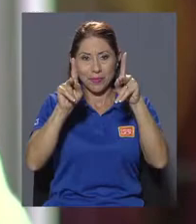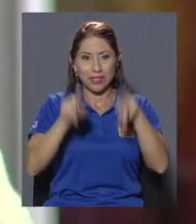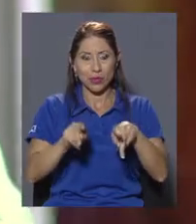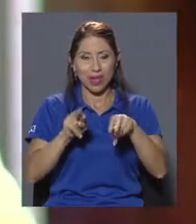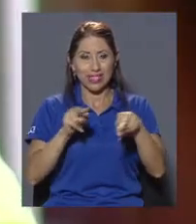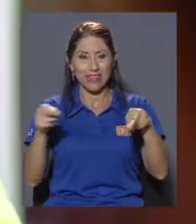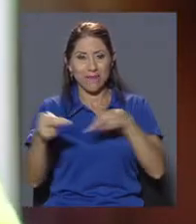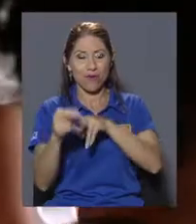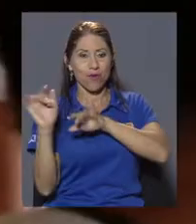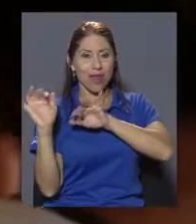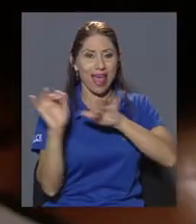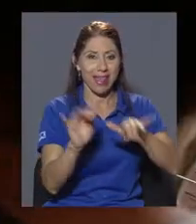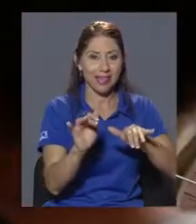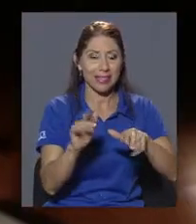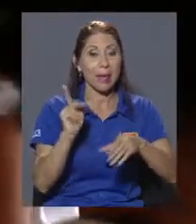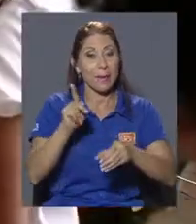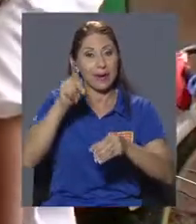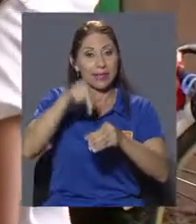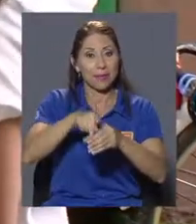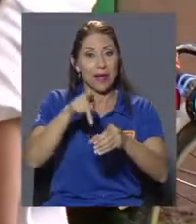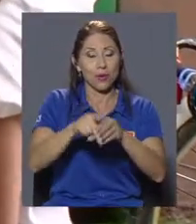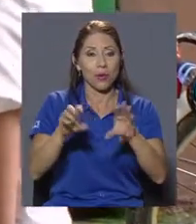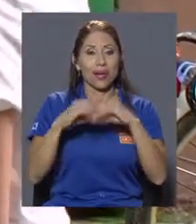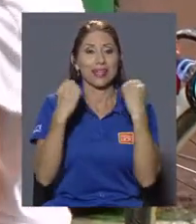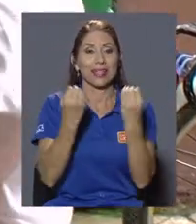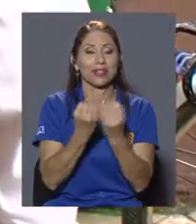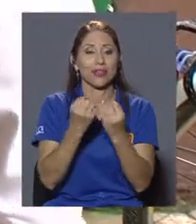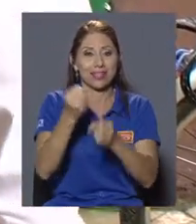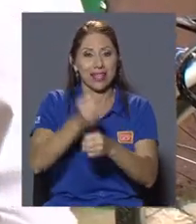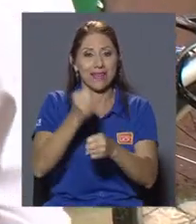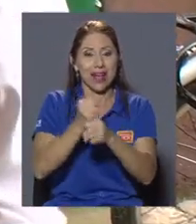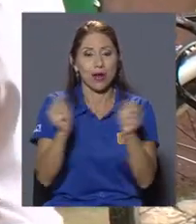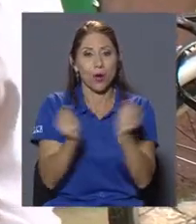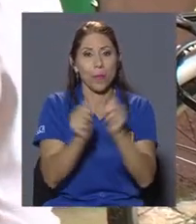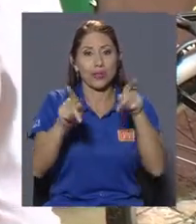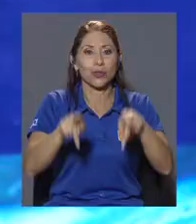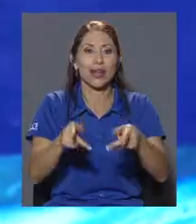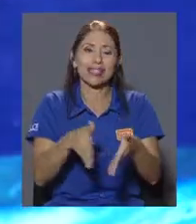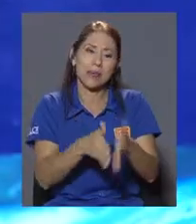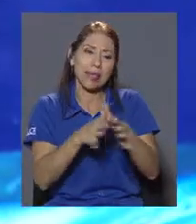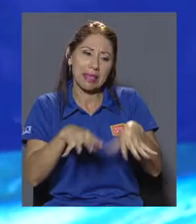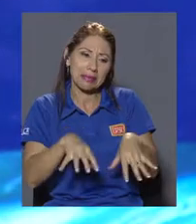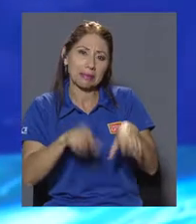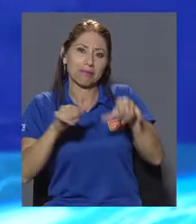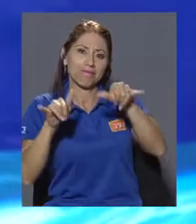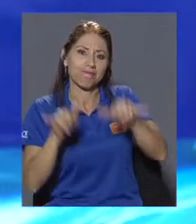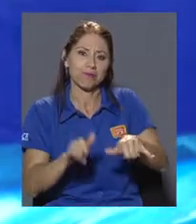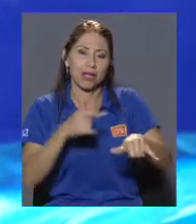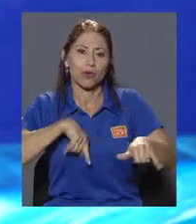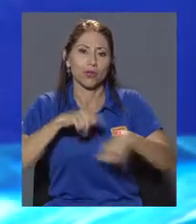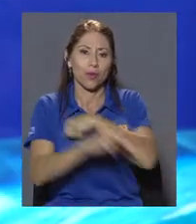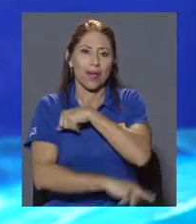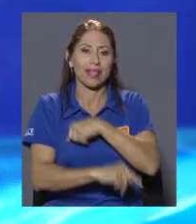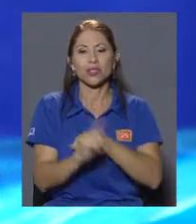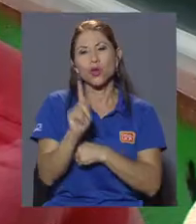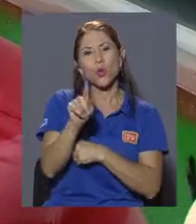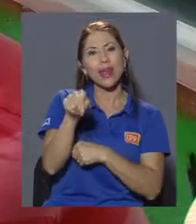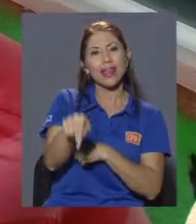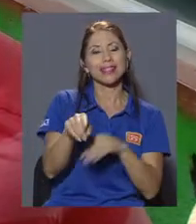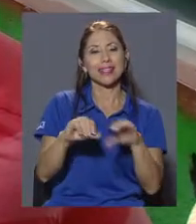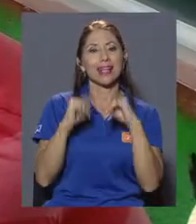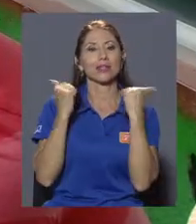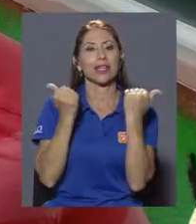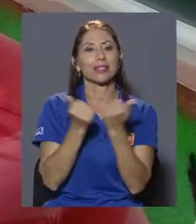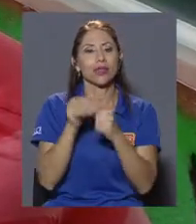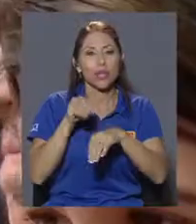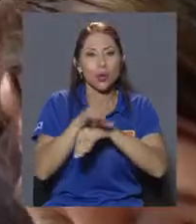este encuentro participaron organizaciones que trabajan con personas que solicitan refugio en nuestro país. Una de ellas es la Asociación de